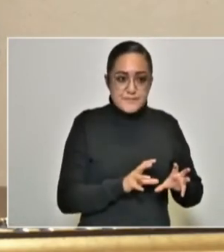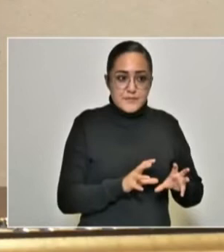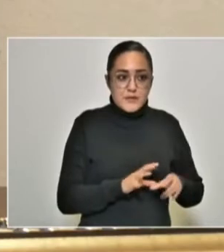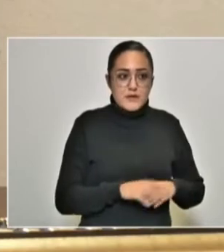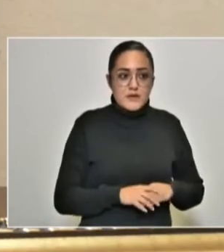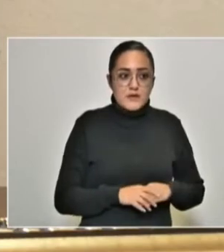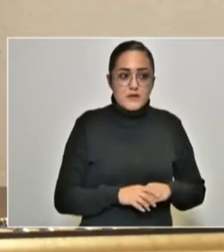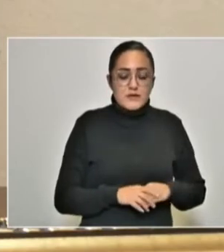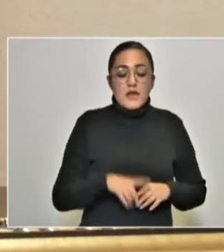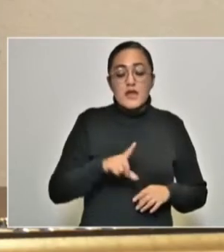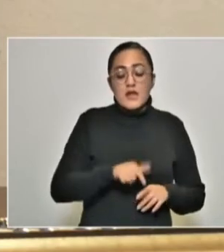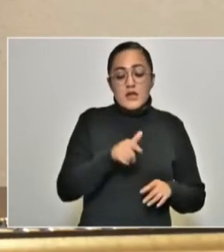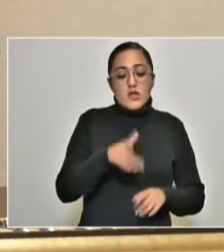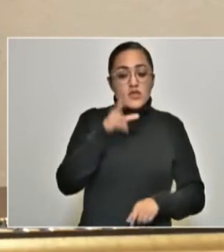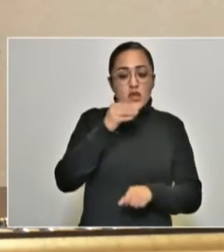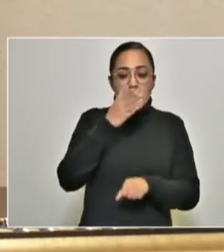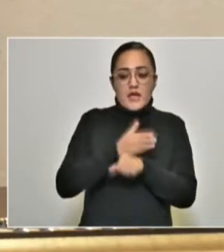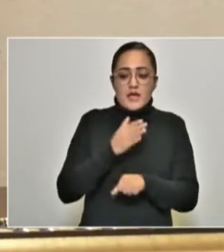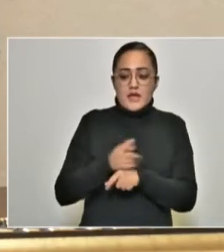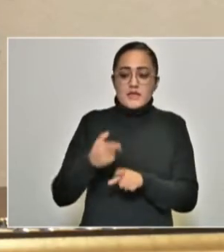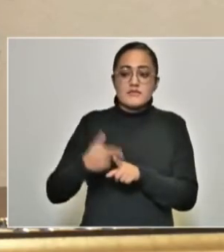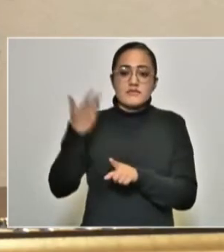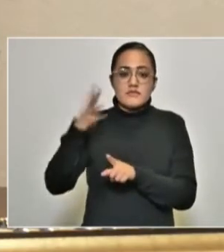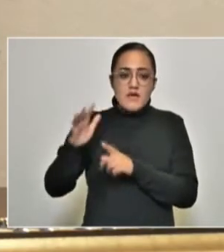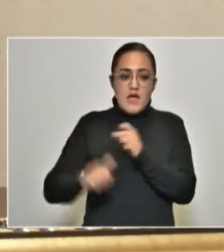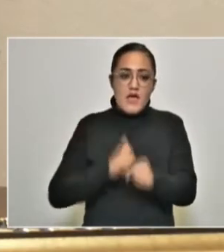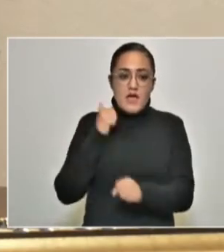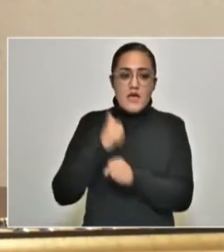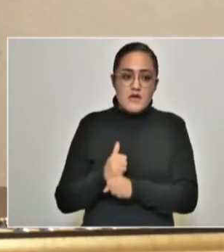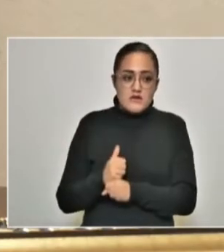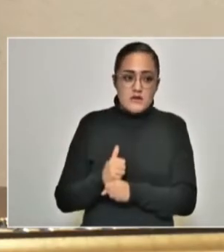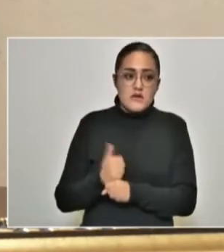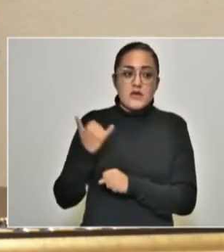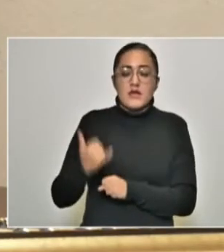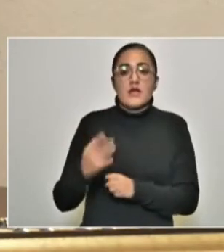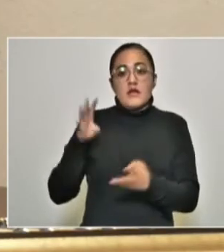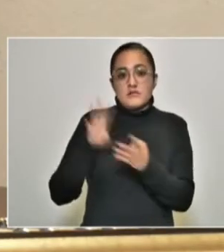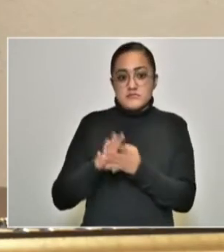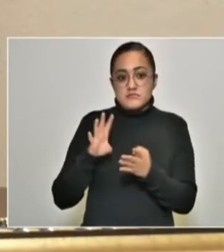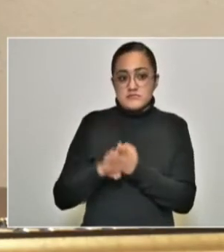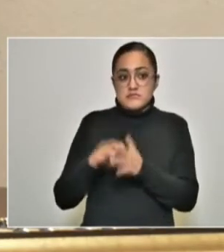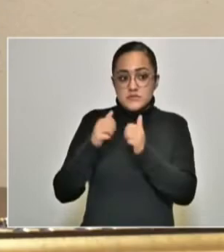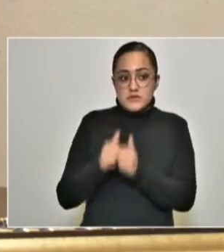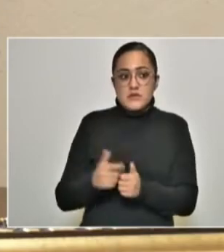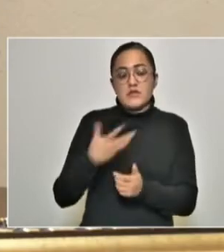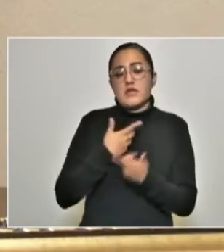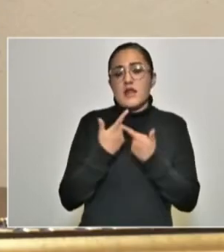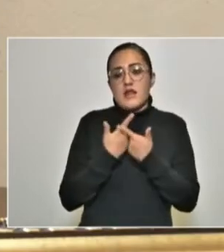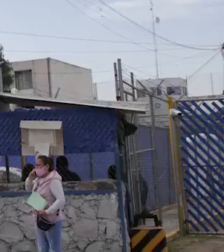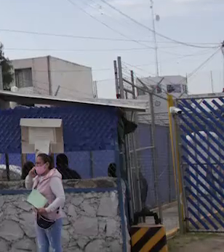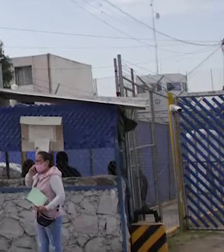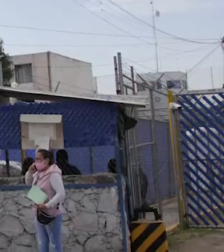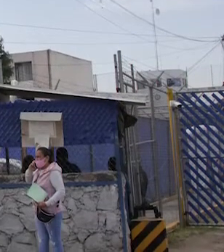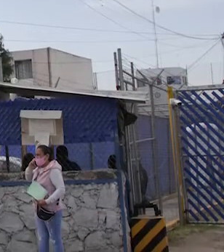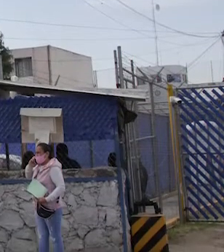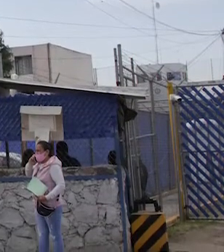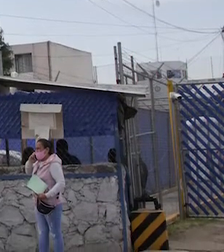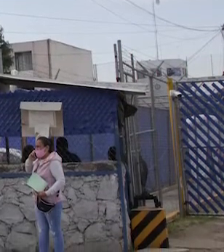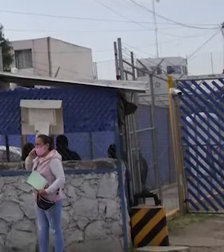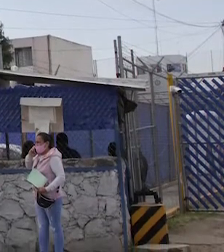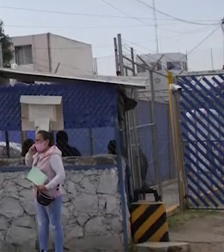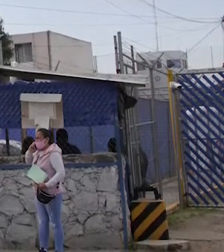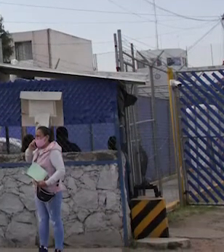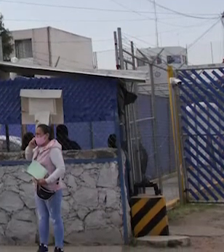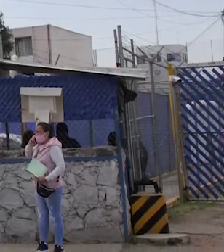y no sentenciados por 10 años y privados de su libertad obtengo su vida barbosa señaló